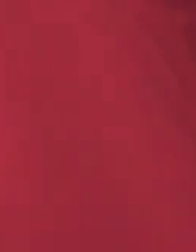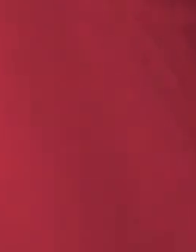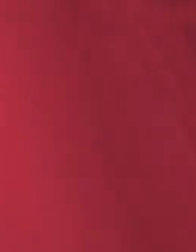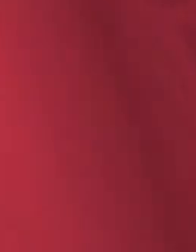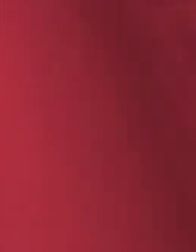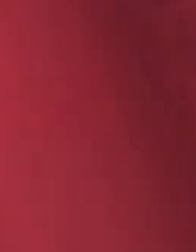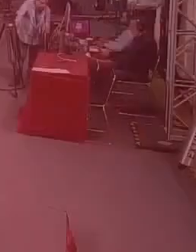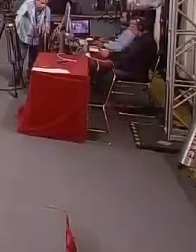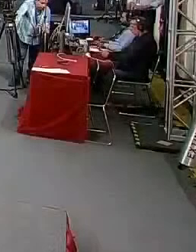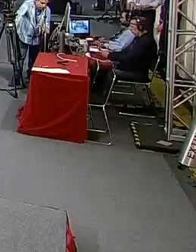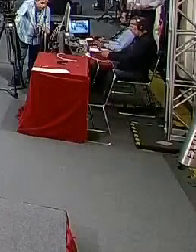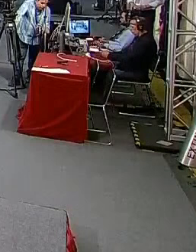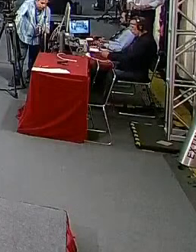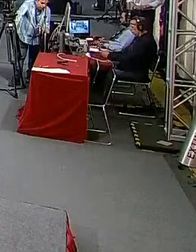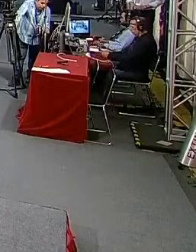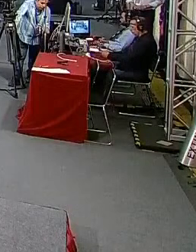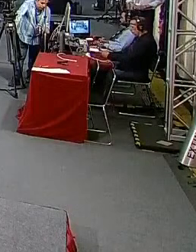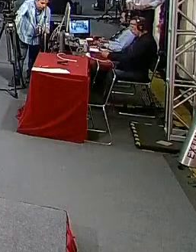Gobierno de México.